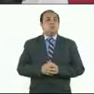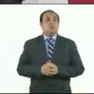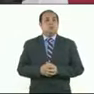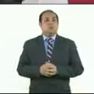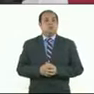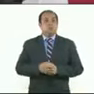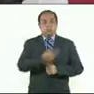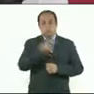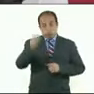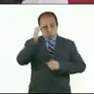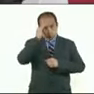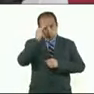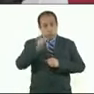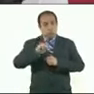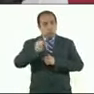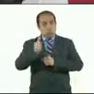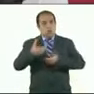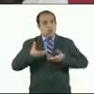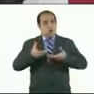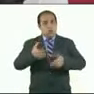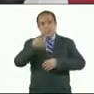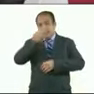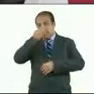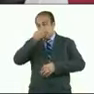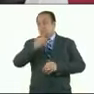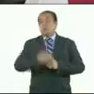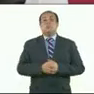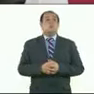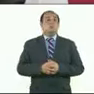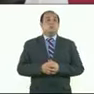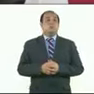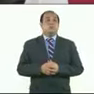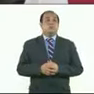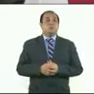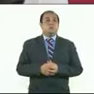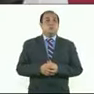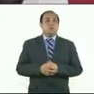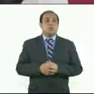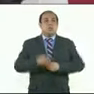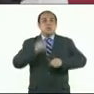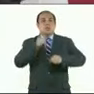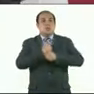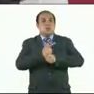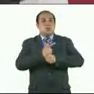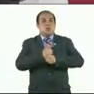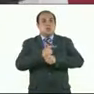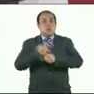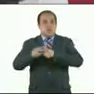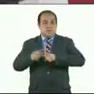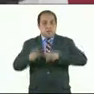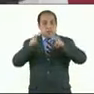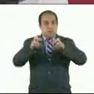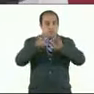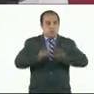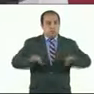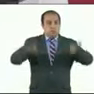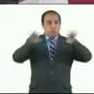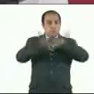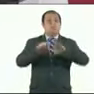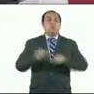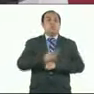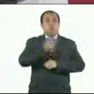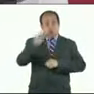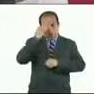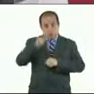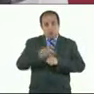que ustedes conocen y otras calles aledañas, y justamente nos percatamos de varios temas importantes. Ustedes saben